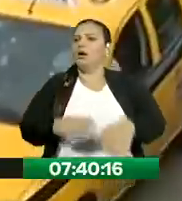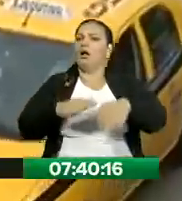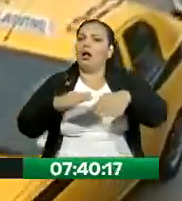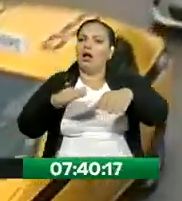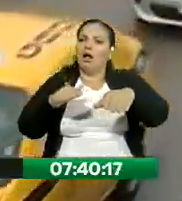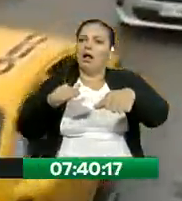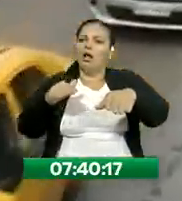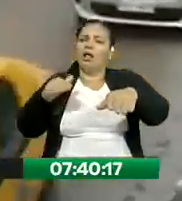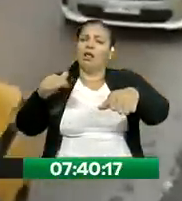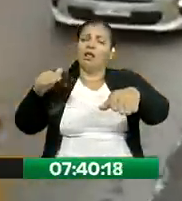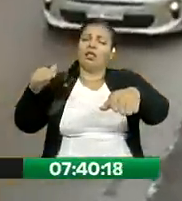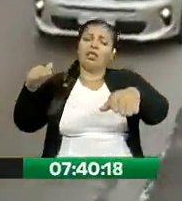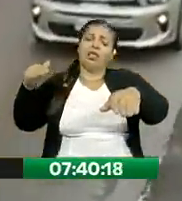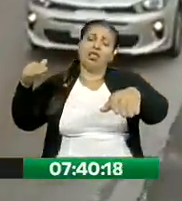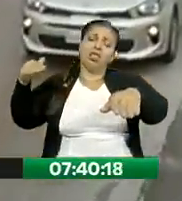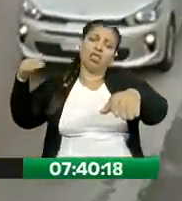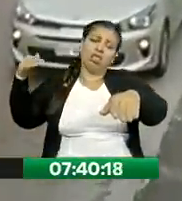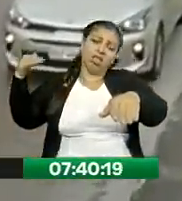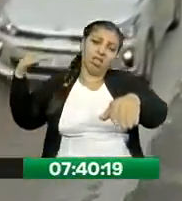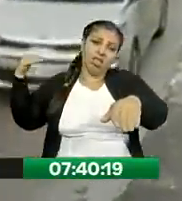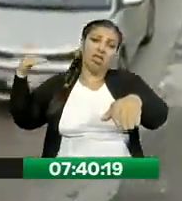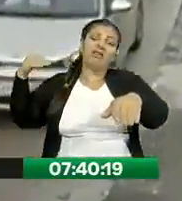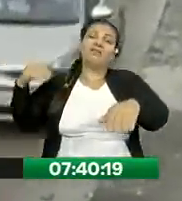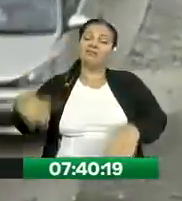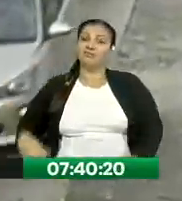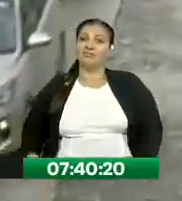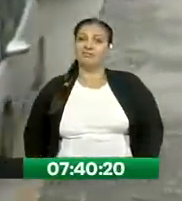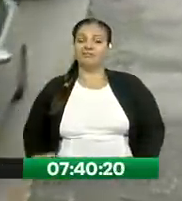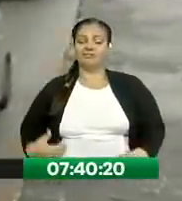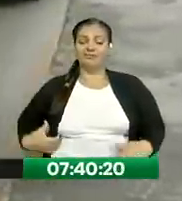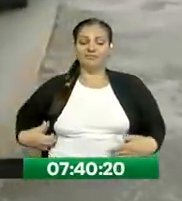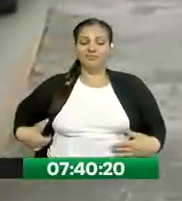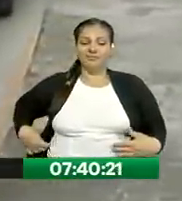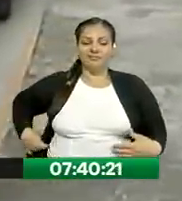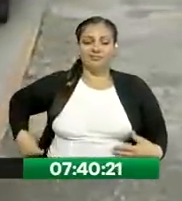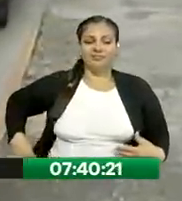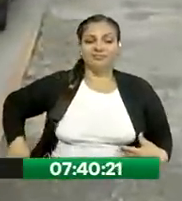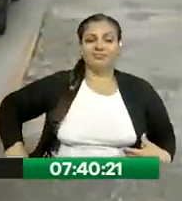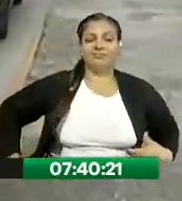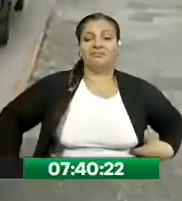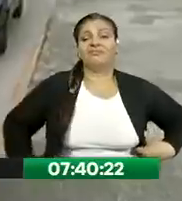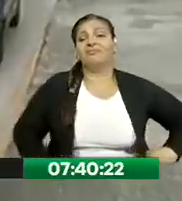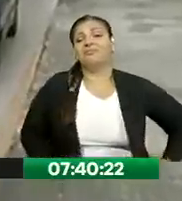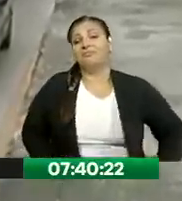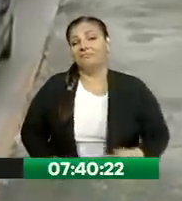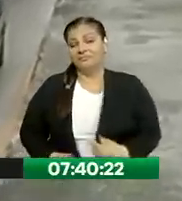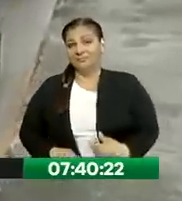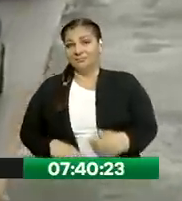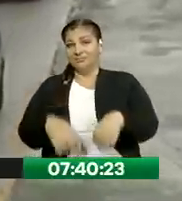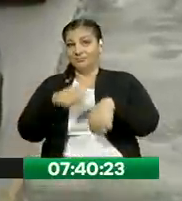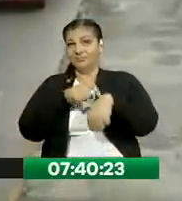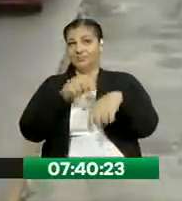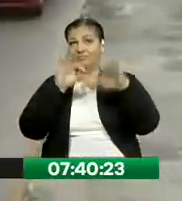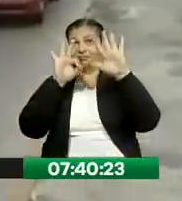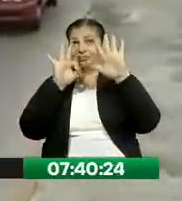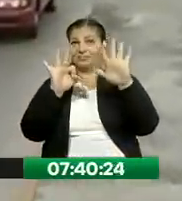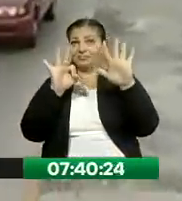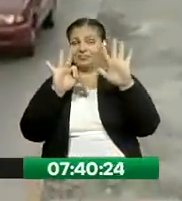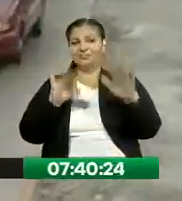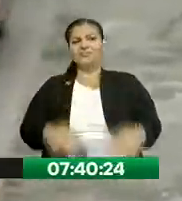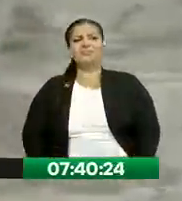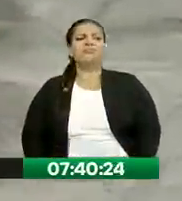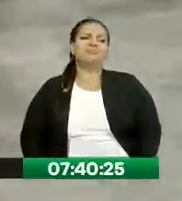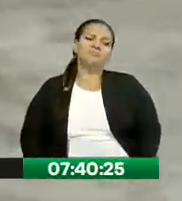hora fluye un poco más, pero a partir de las 8 de la mañana. Bueno, ese es horario en el que mucha gente está recién avanzando hacia